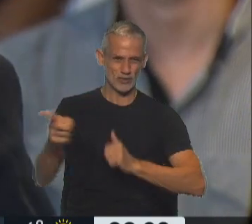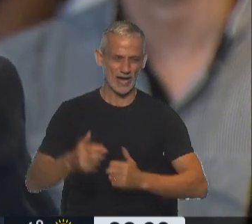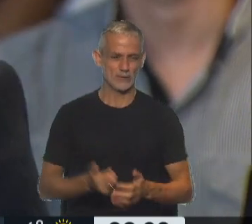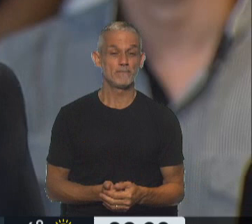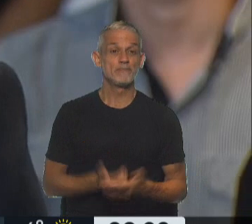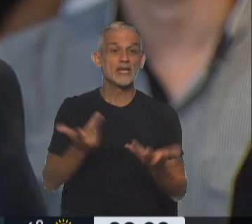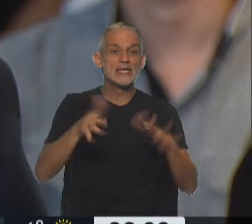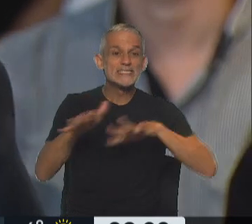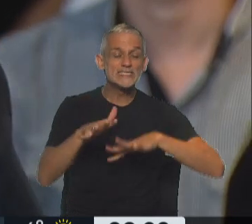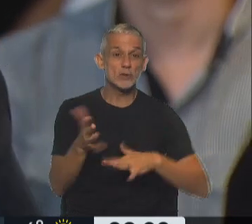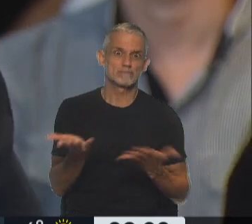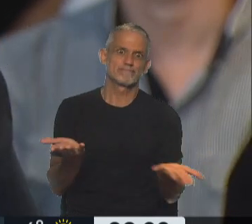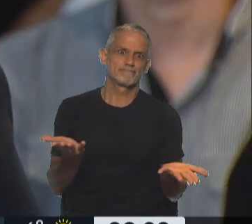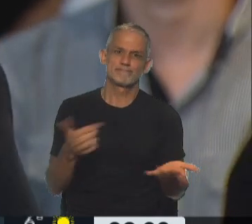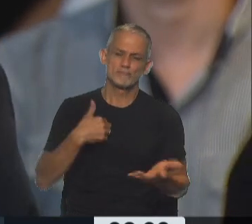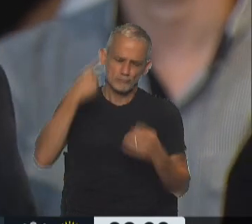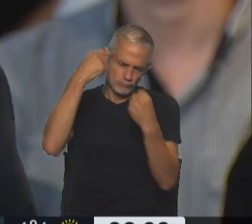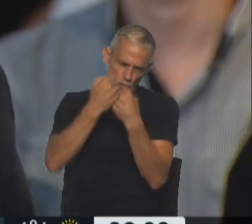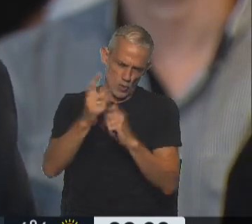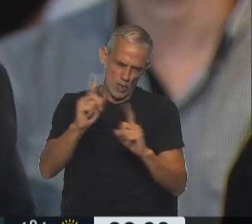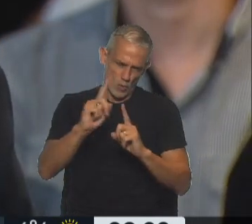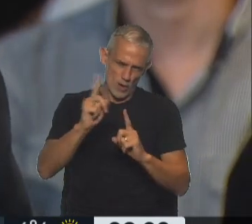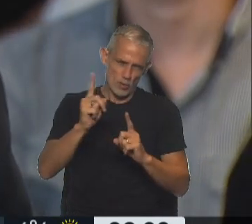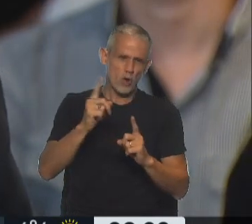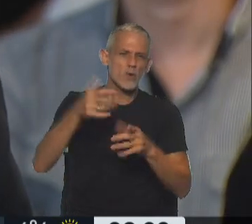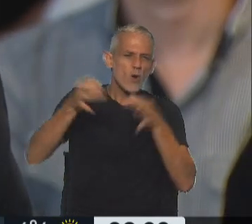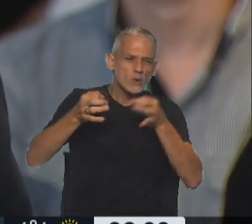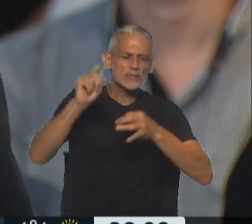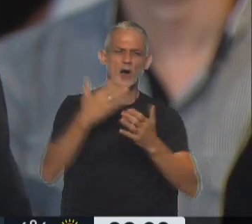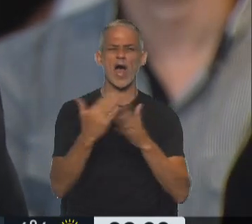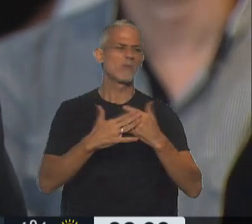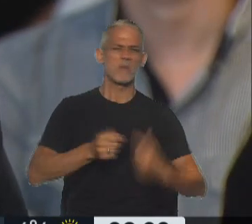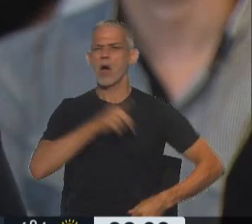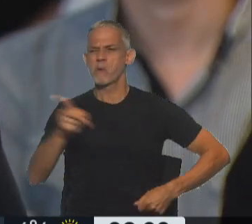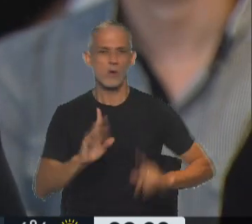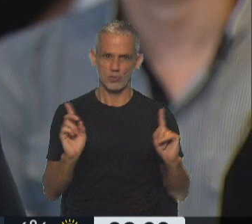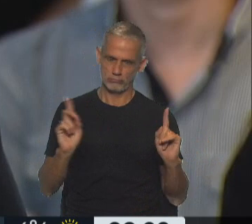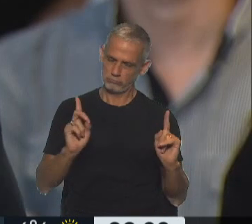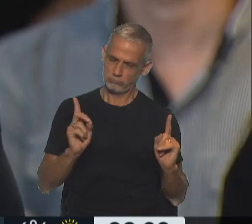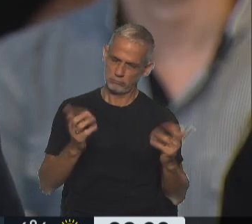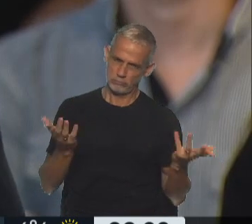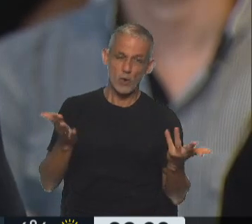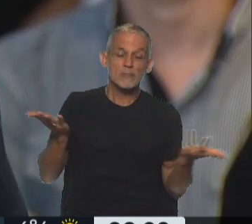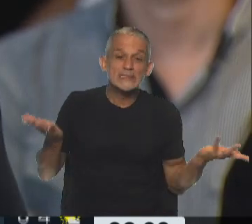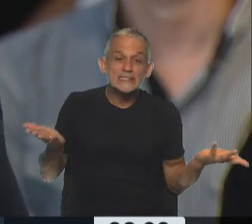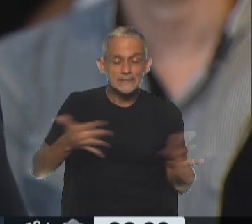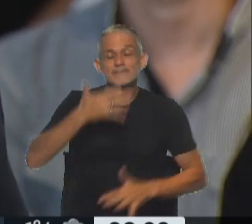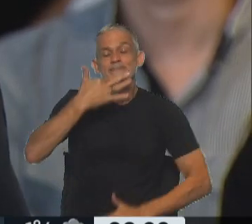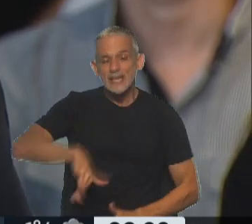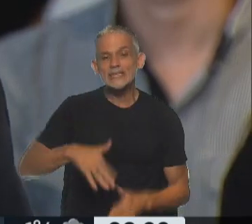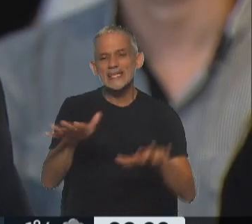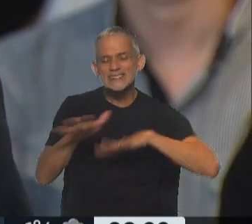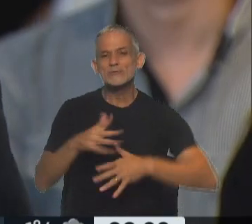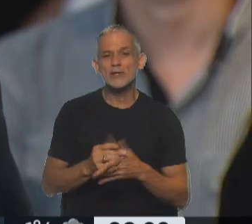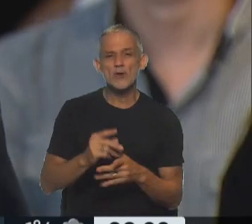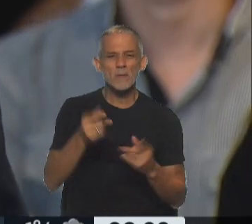La situación, obviamente, yo no estoy de acuerdo con la justicia de mano propia, pero también no dejo de entender la situación